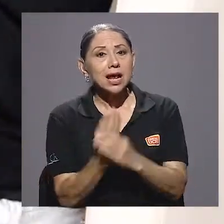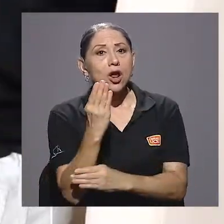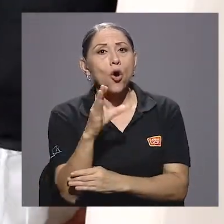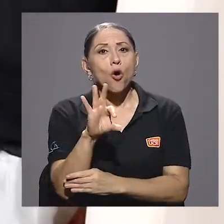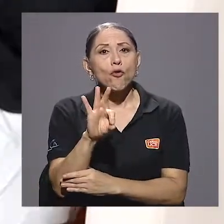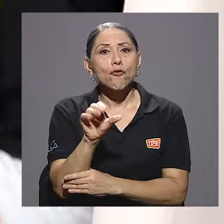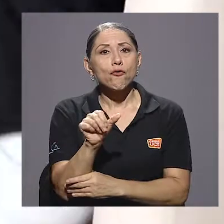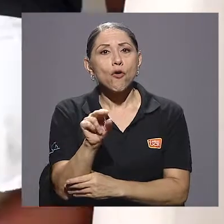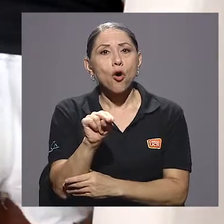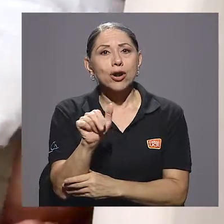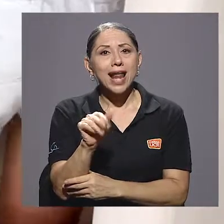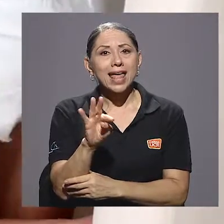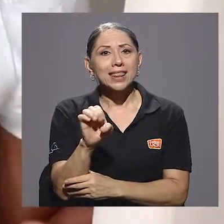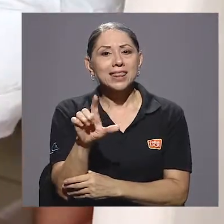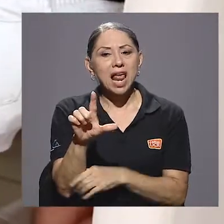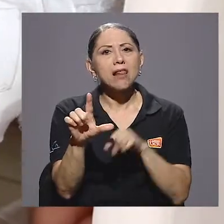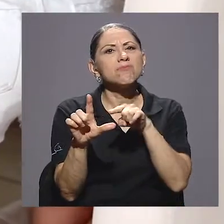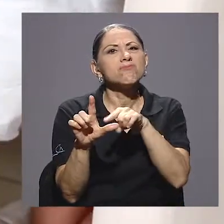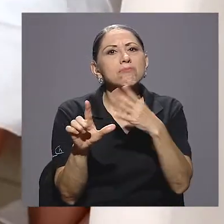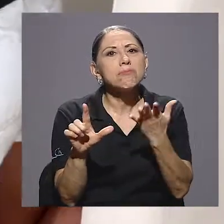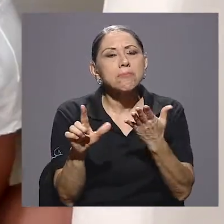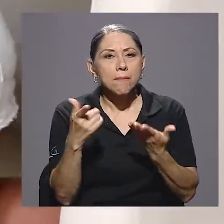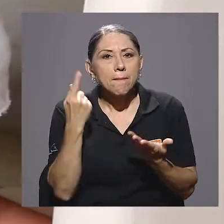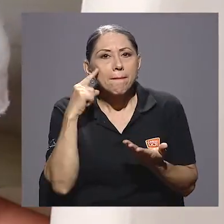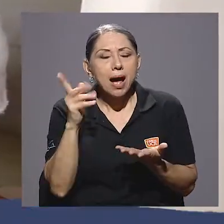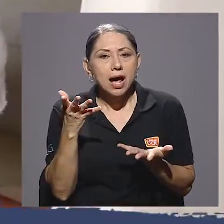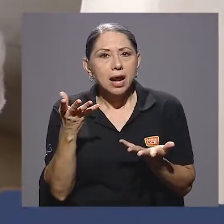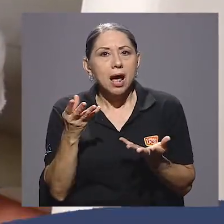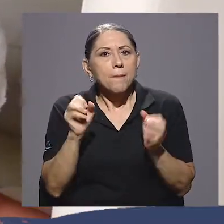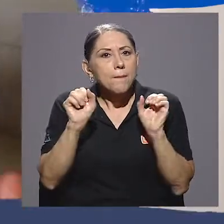creó el Fonatel como un mecanismo para generar,